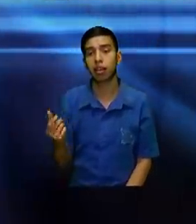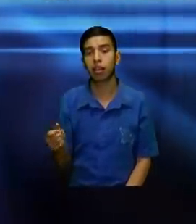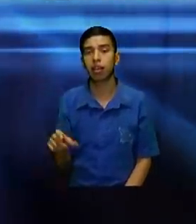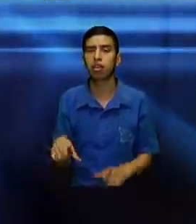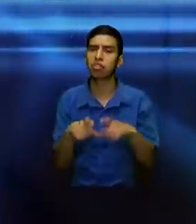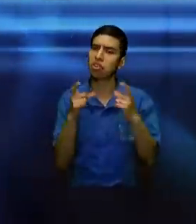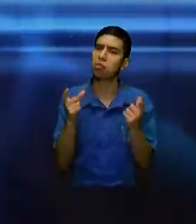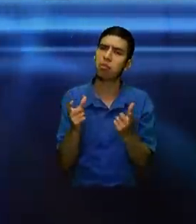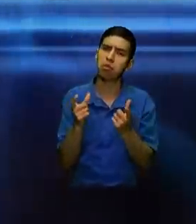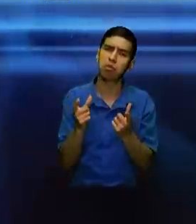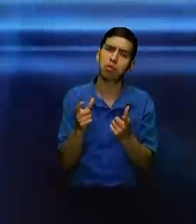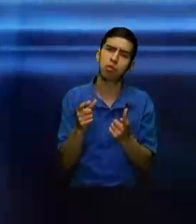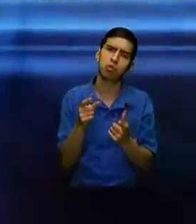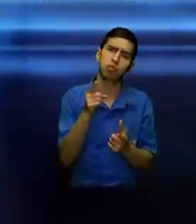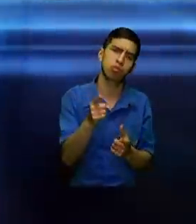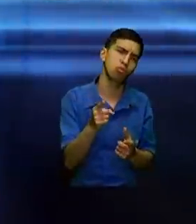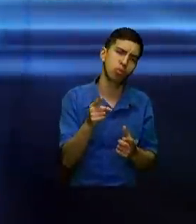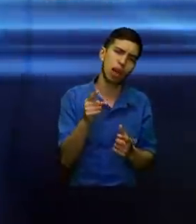a los muertos?